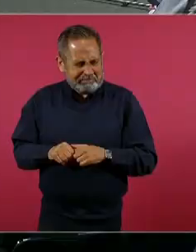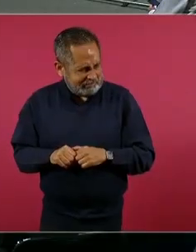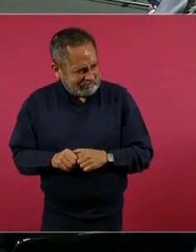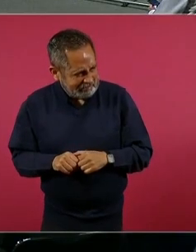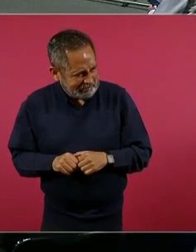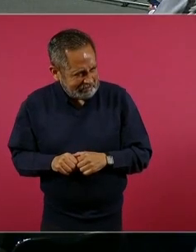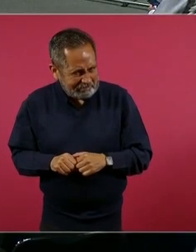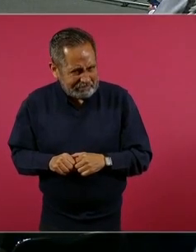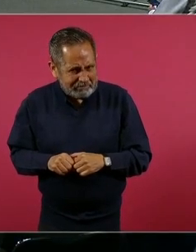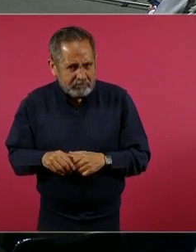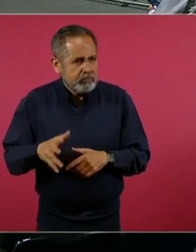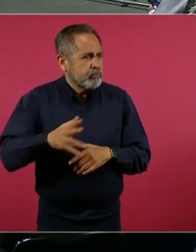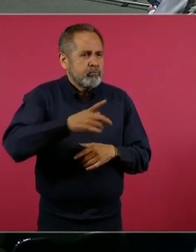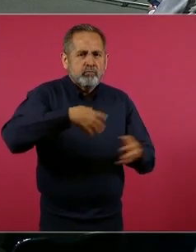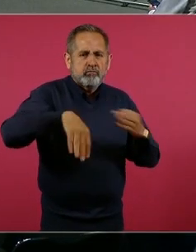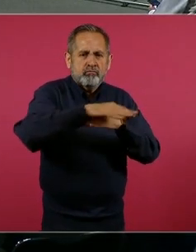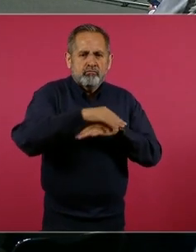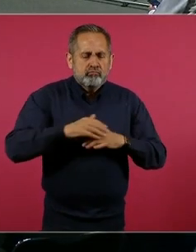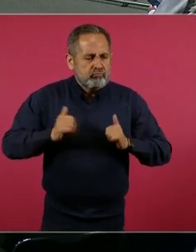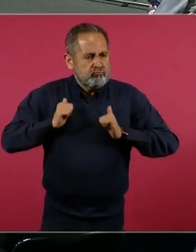todos con trajes, ¿no?